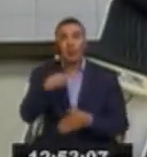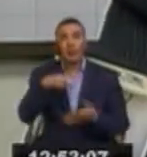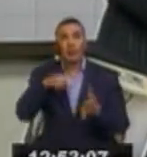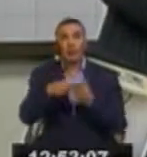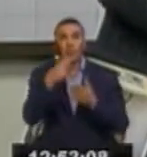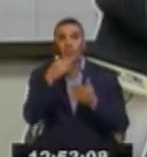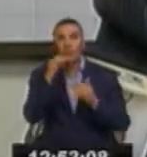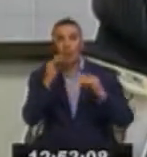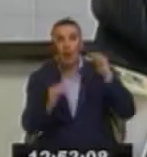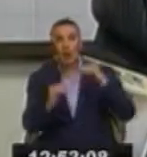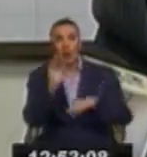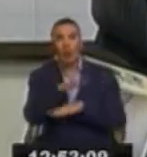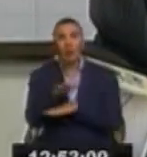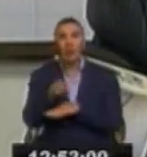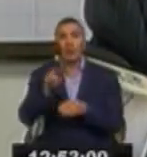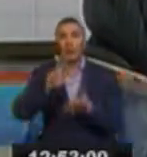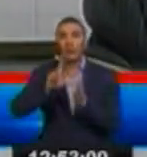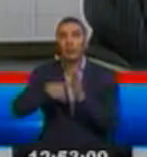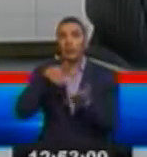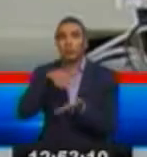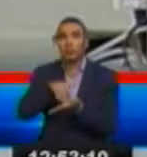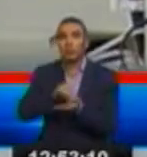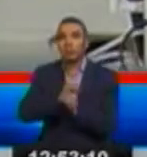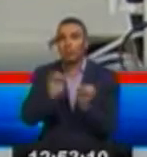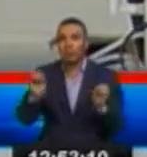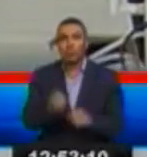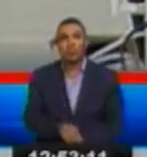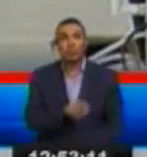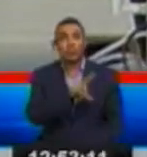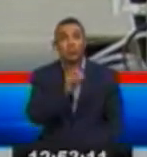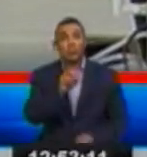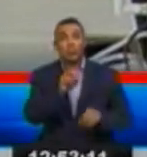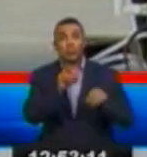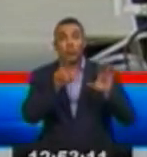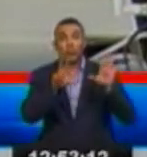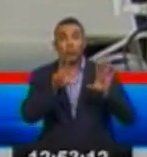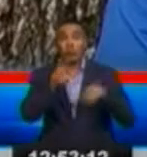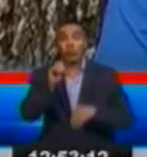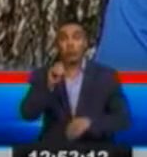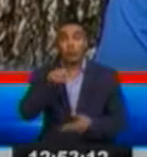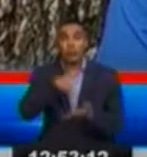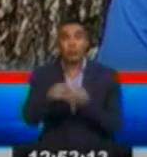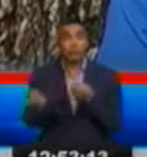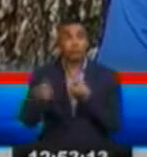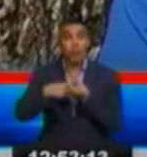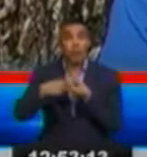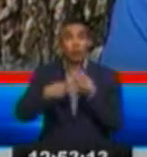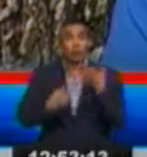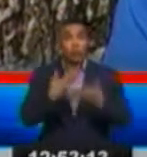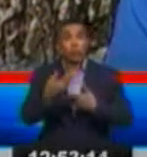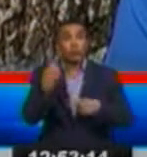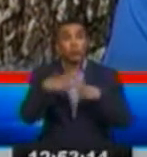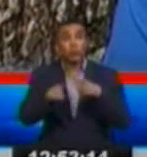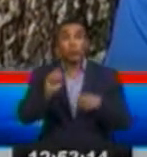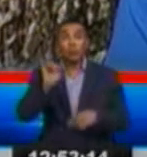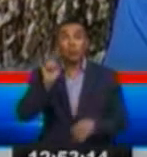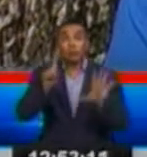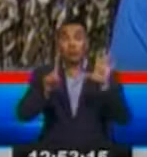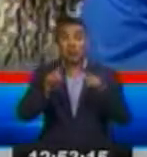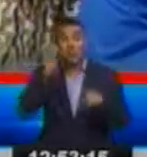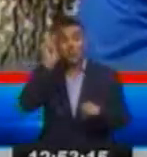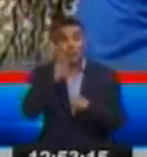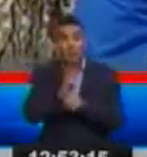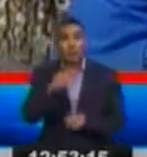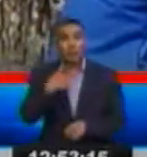desfase y los alumnos se queden sin profesores. 380 docentes postularon en este proceso. Sin embargo, a partir del 6 de mayo,